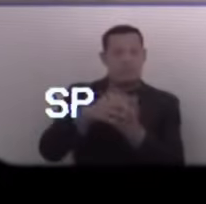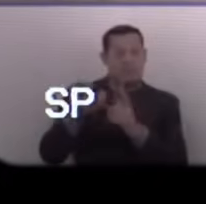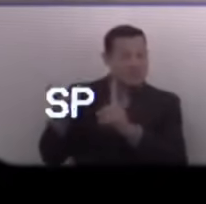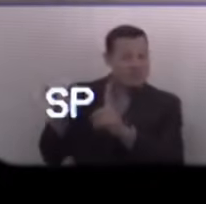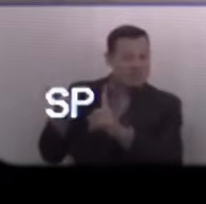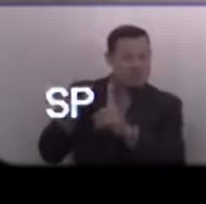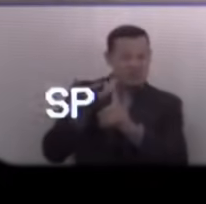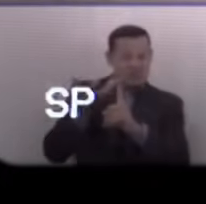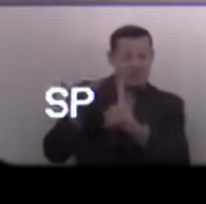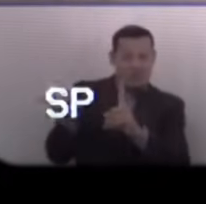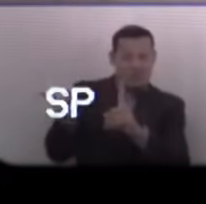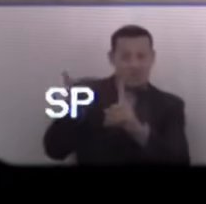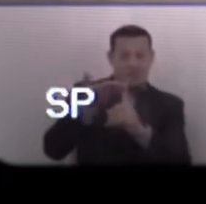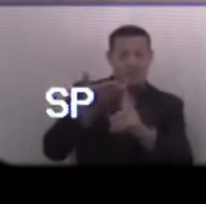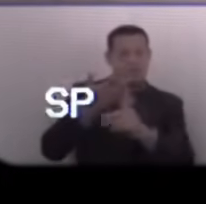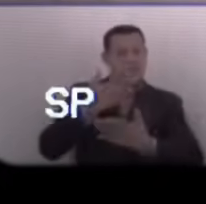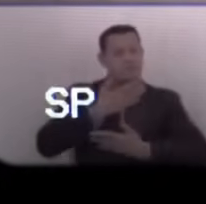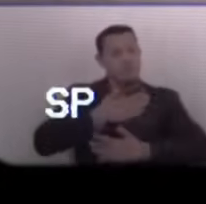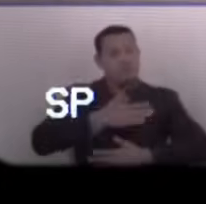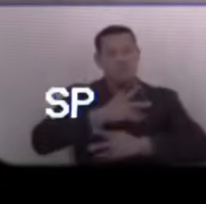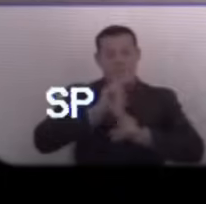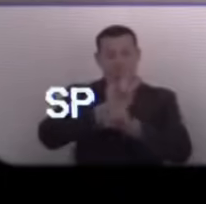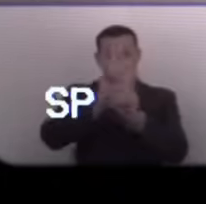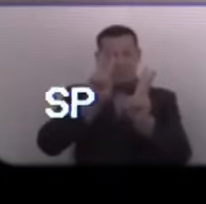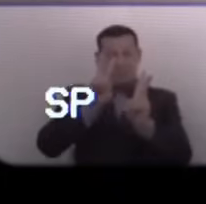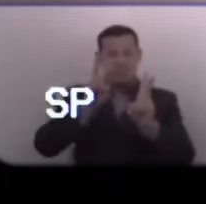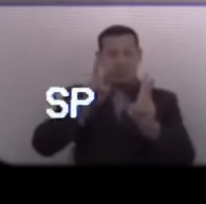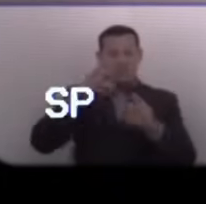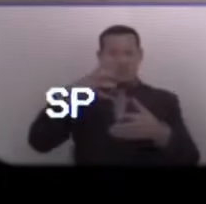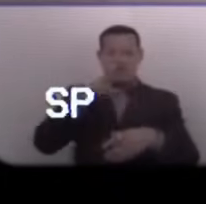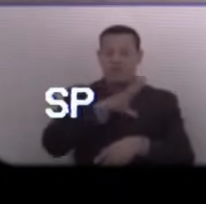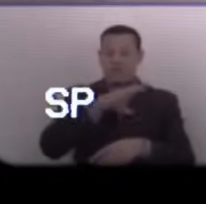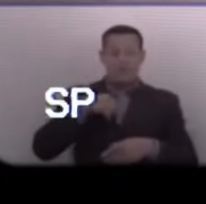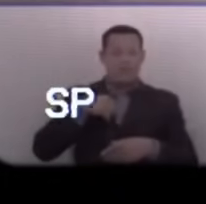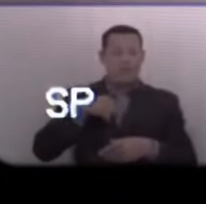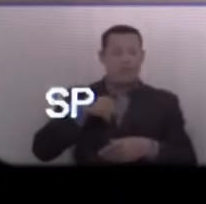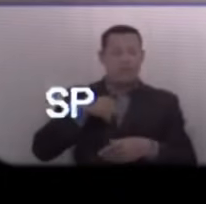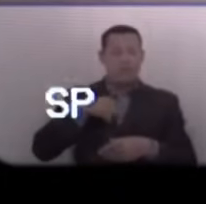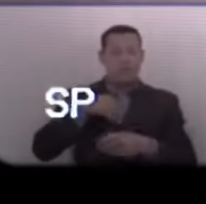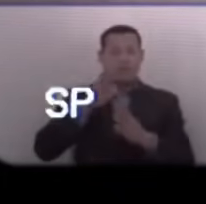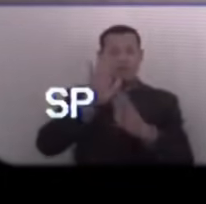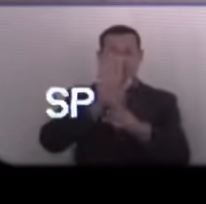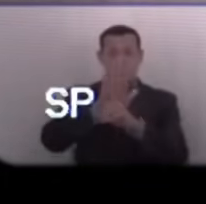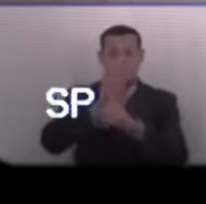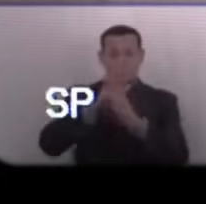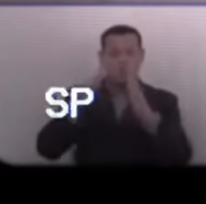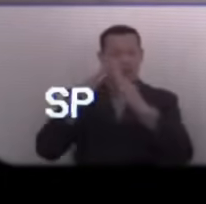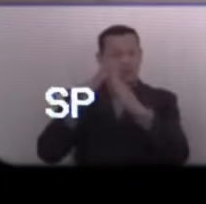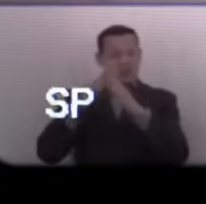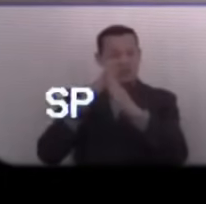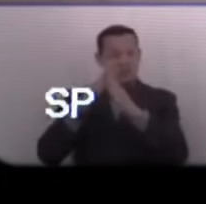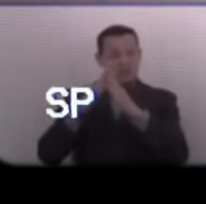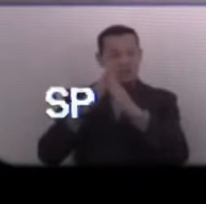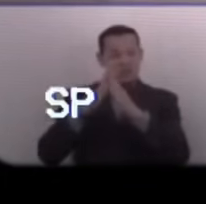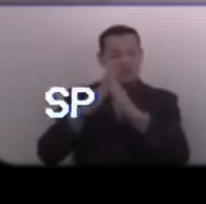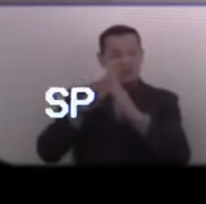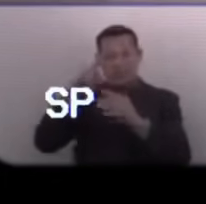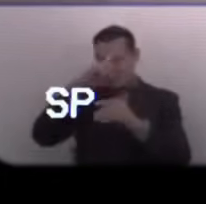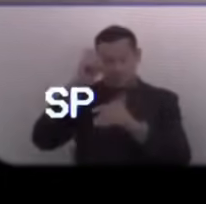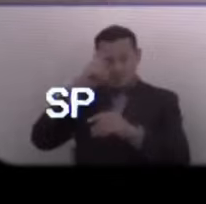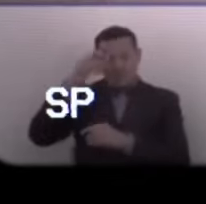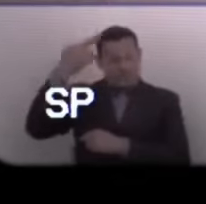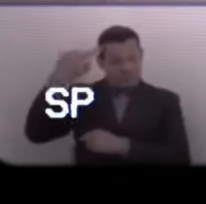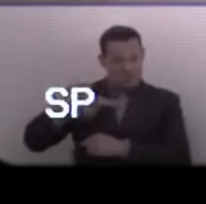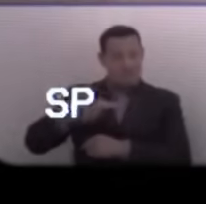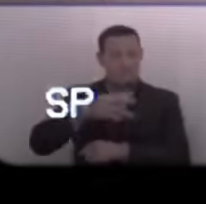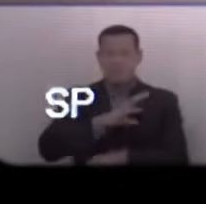llevarle tranquilidad a las familias salvadoreñas en sus comunidades. Ese es el plan. El plan es seguir trabajando realmente por El